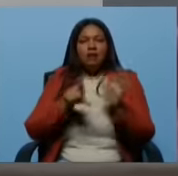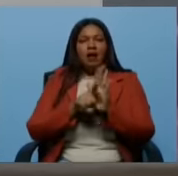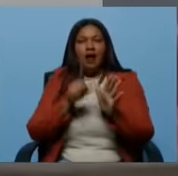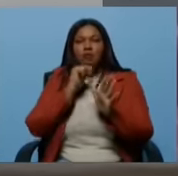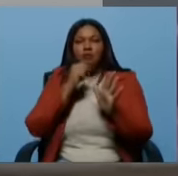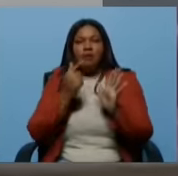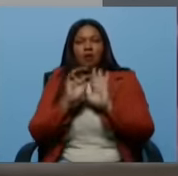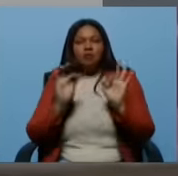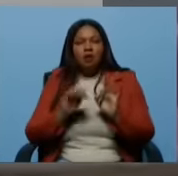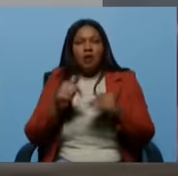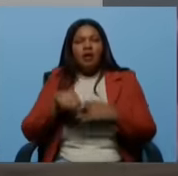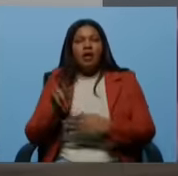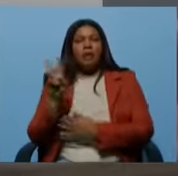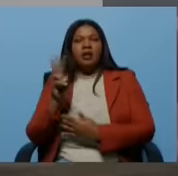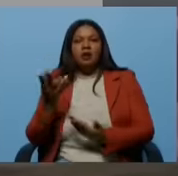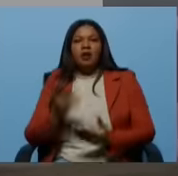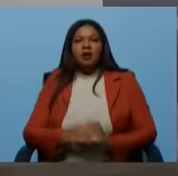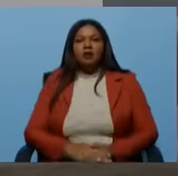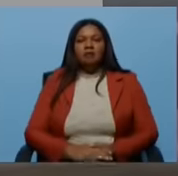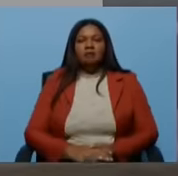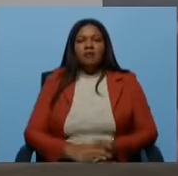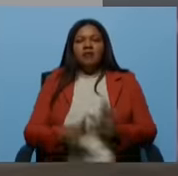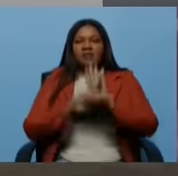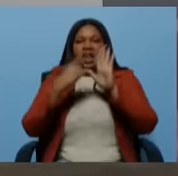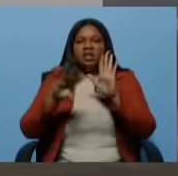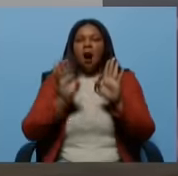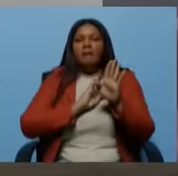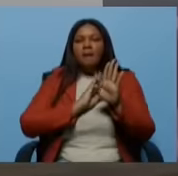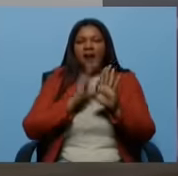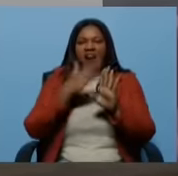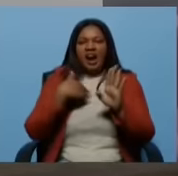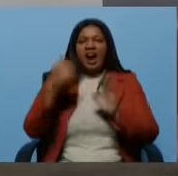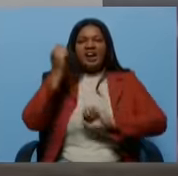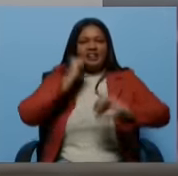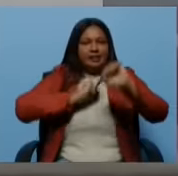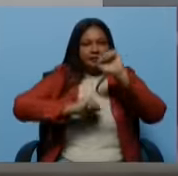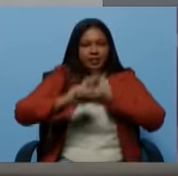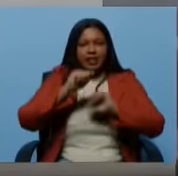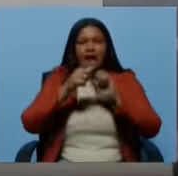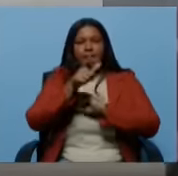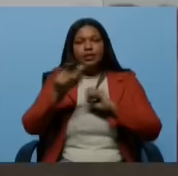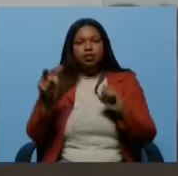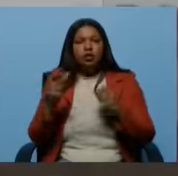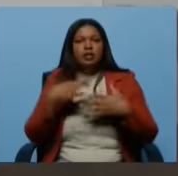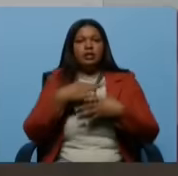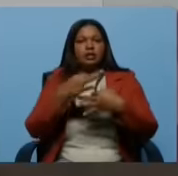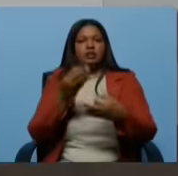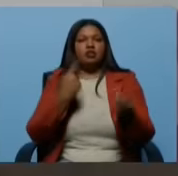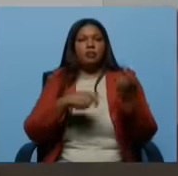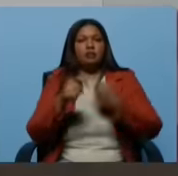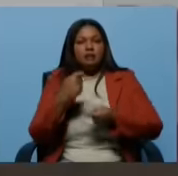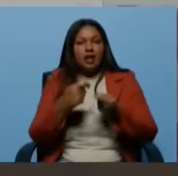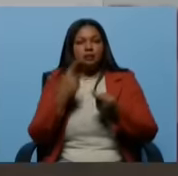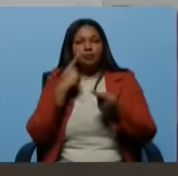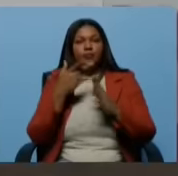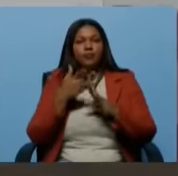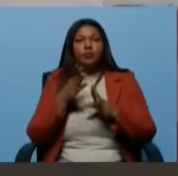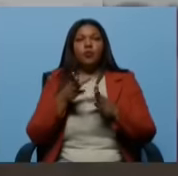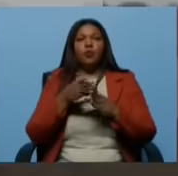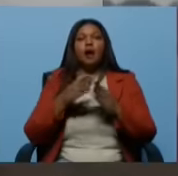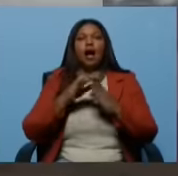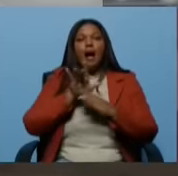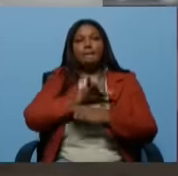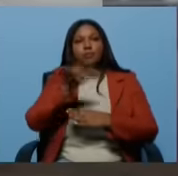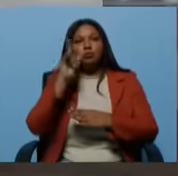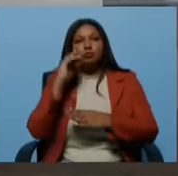República Bolivariana de Venezuela de su derecho legítimo a defender a sus ciudadanos retenidos y sus intereses comerciales al tratarse de un avión de envergadura que